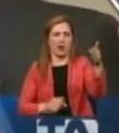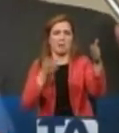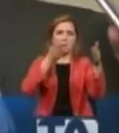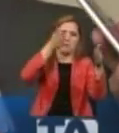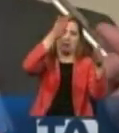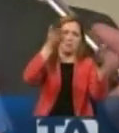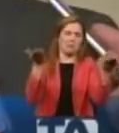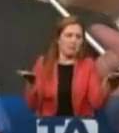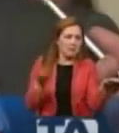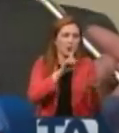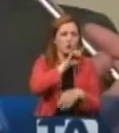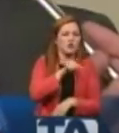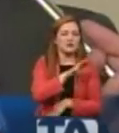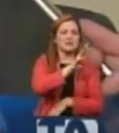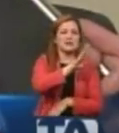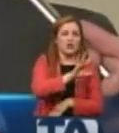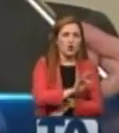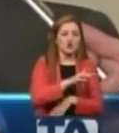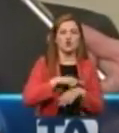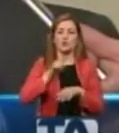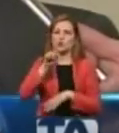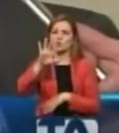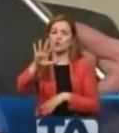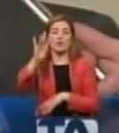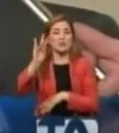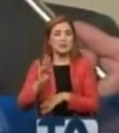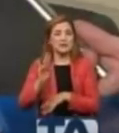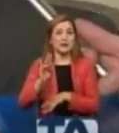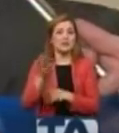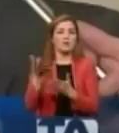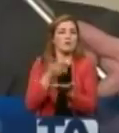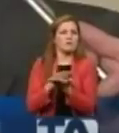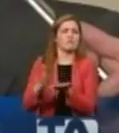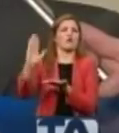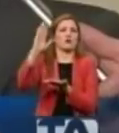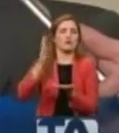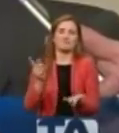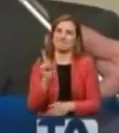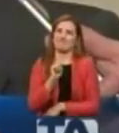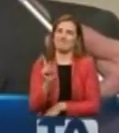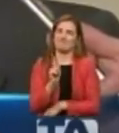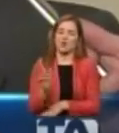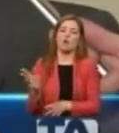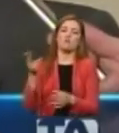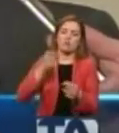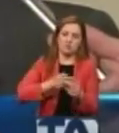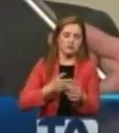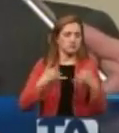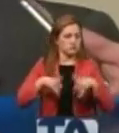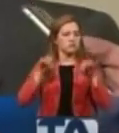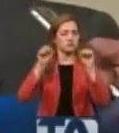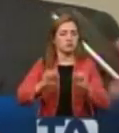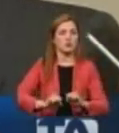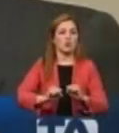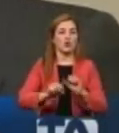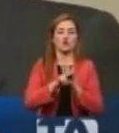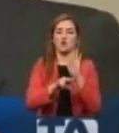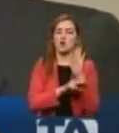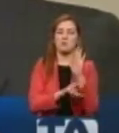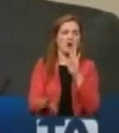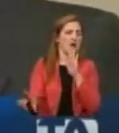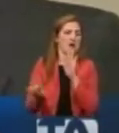menores a 1,68 en hombres y 1,57 en mujeres estaban quedando fuera del proceso. El otro es seguridad jurídica porque no hay norma expresa ni en la ley ni en